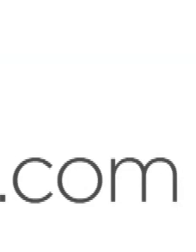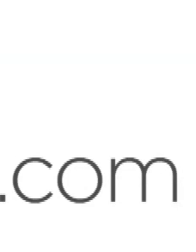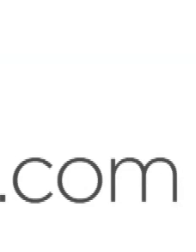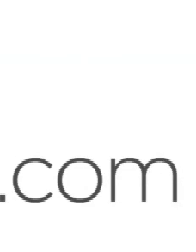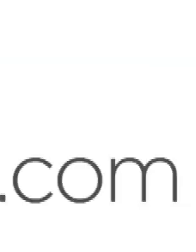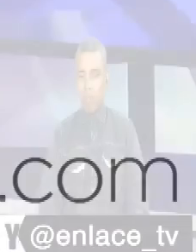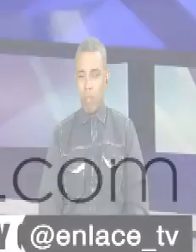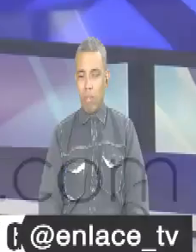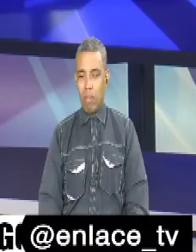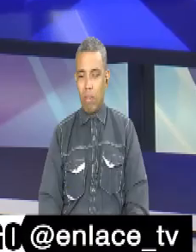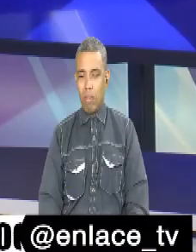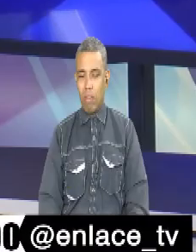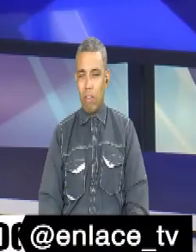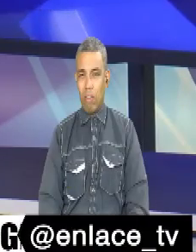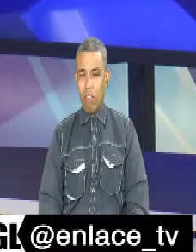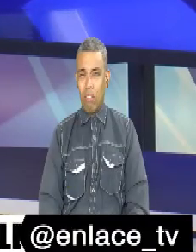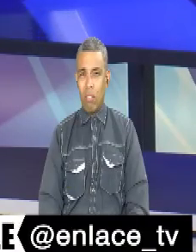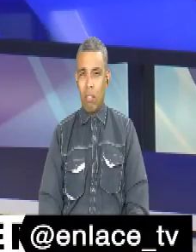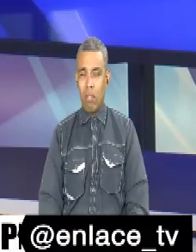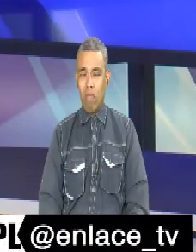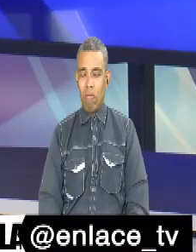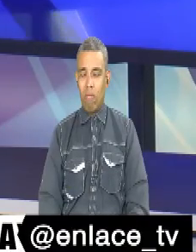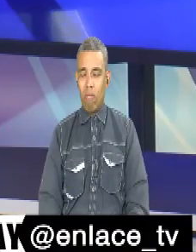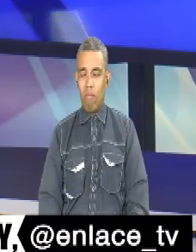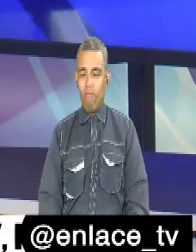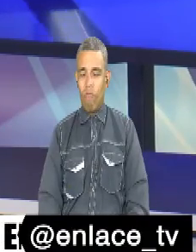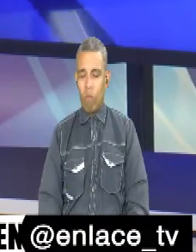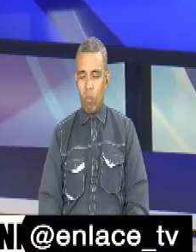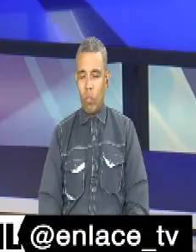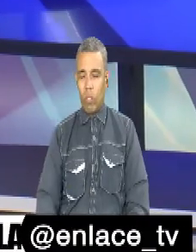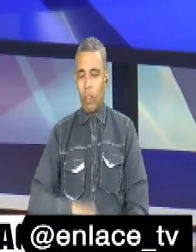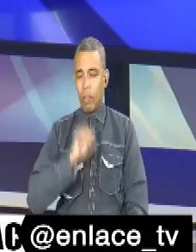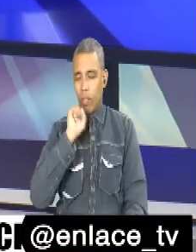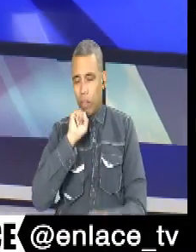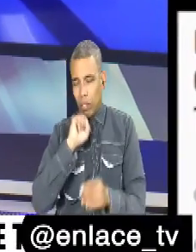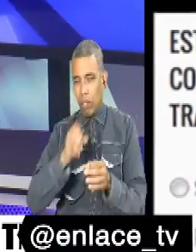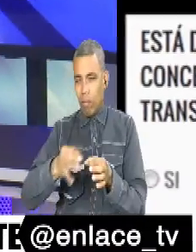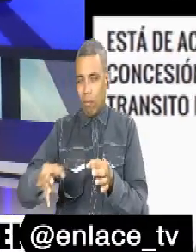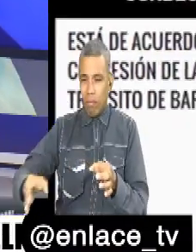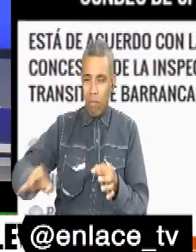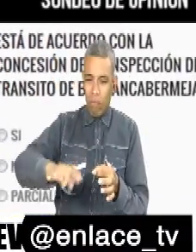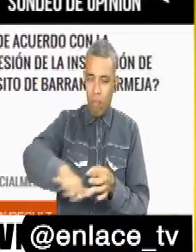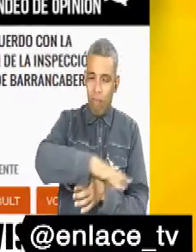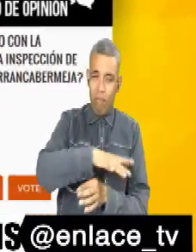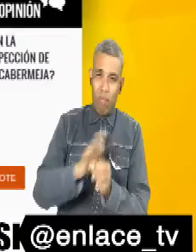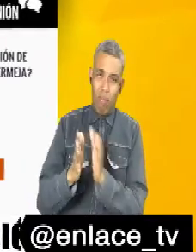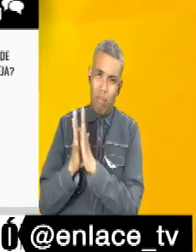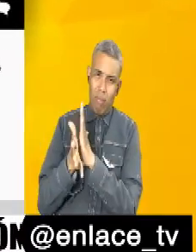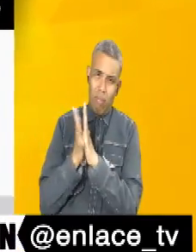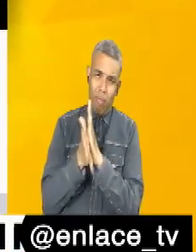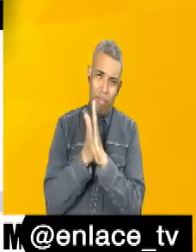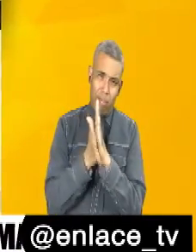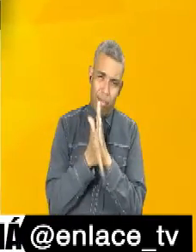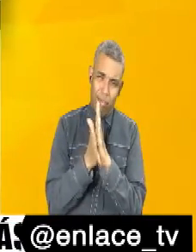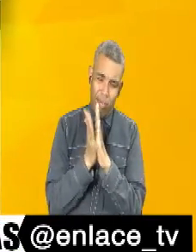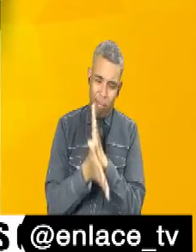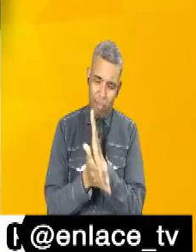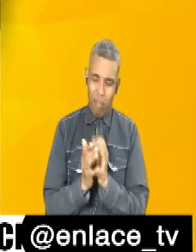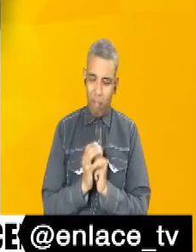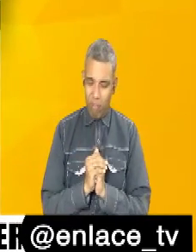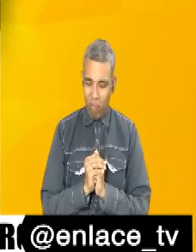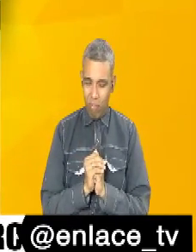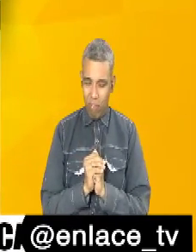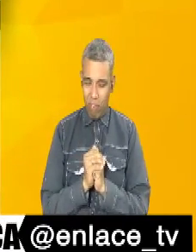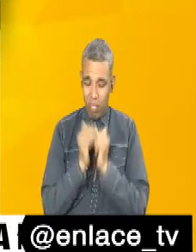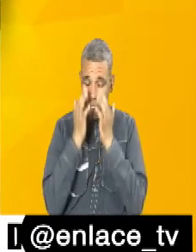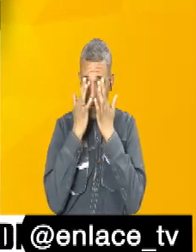601-0547. Y seguimos llevando a nuestra comunidad el acontecer de la ciudad y de la región. Estas y otras informaciones de Enlace Noticias